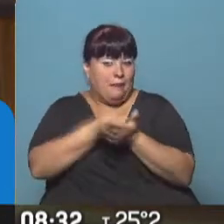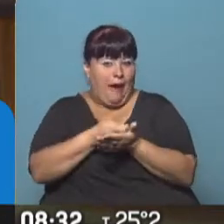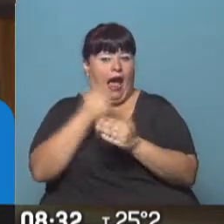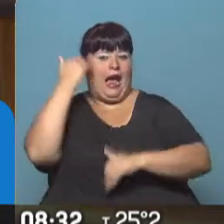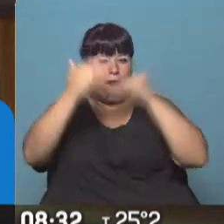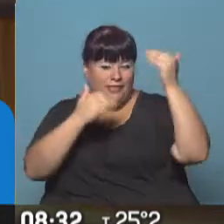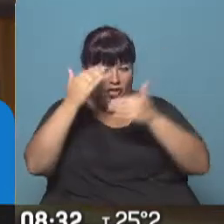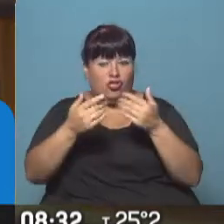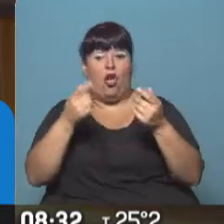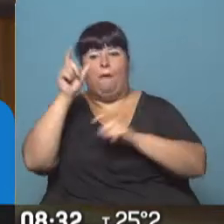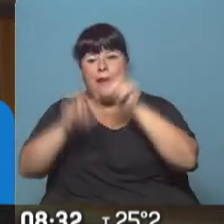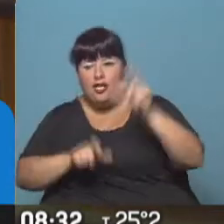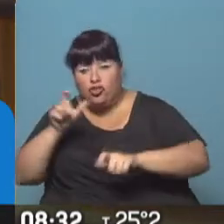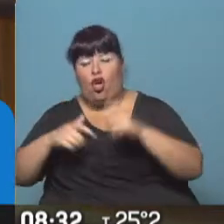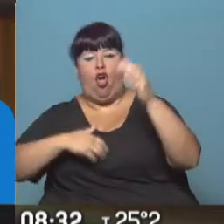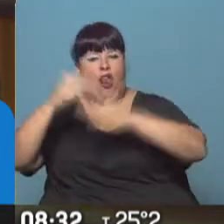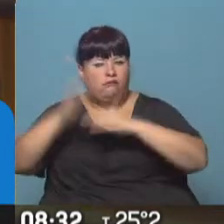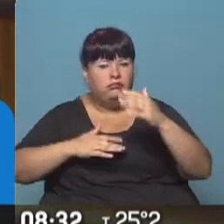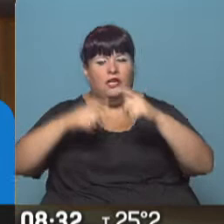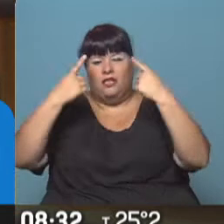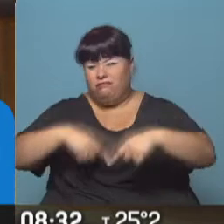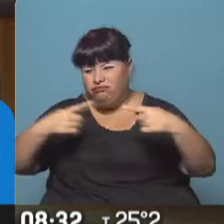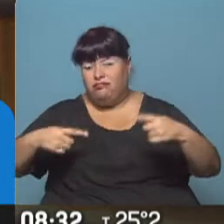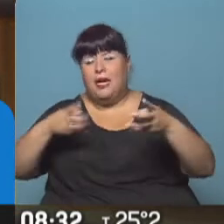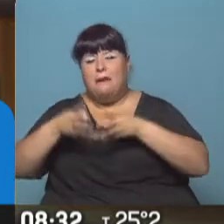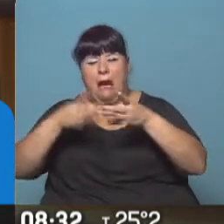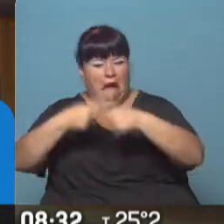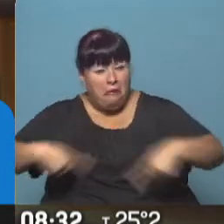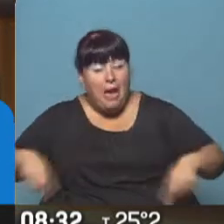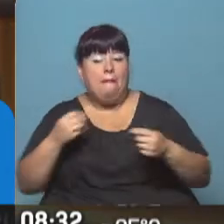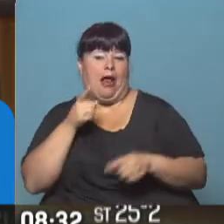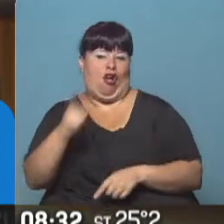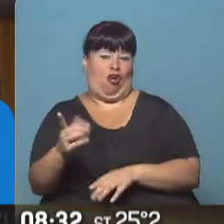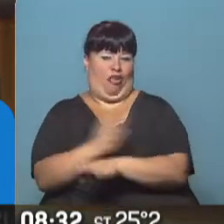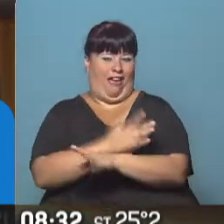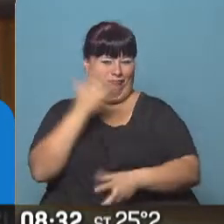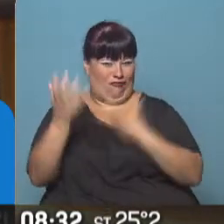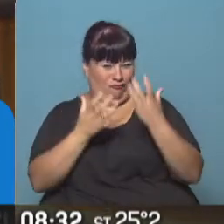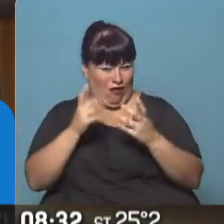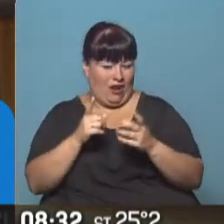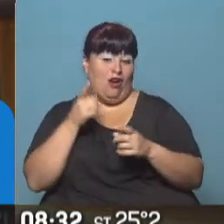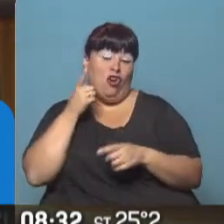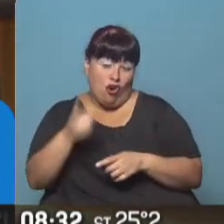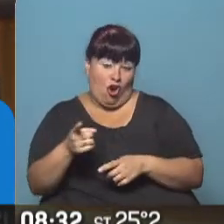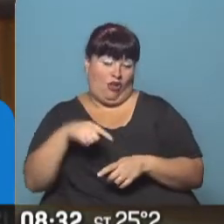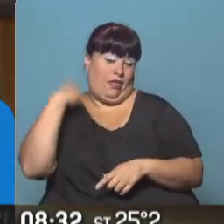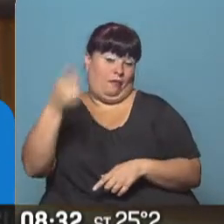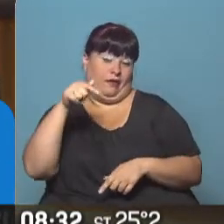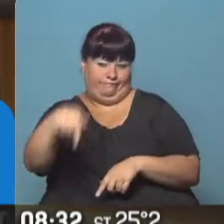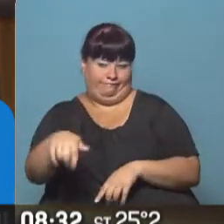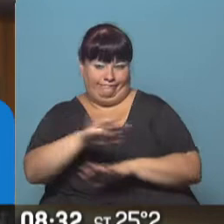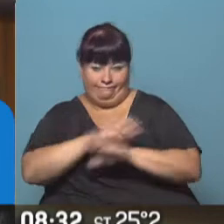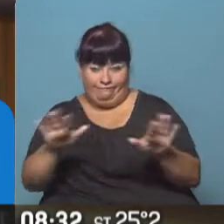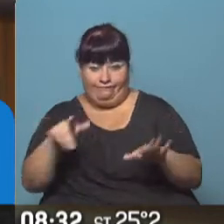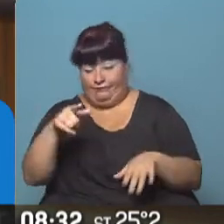capacitación recursos humanos infraestructura equipamiento para prevenir los incendios y evitar llegar a estas situaciones